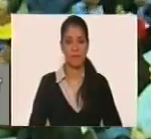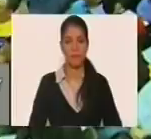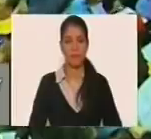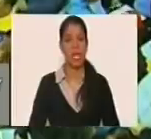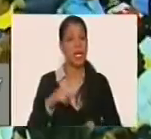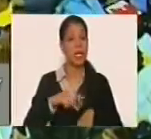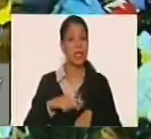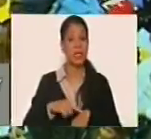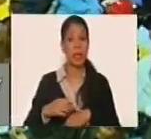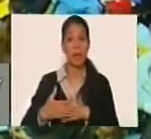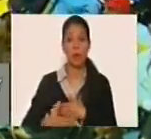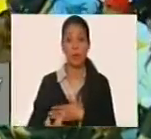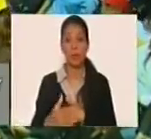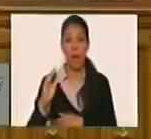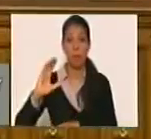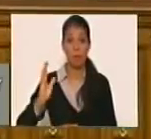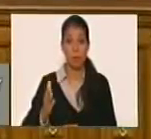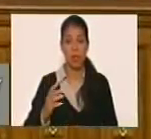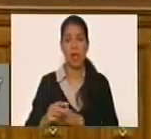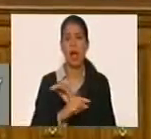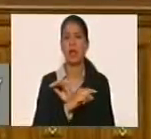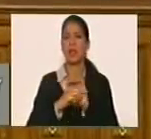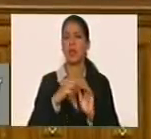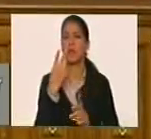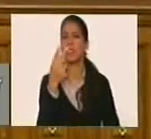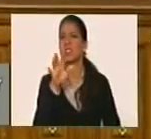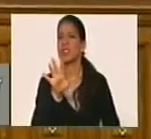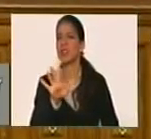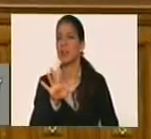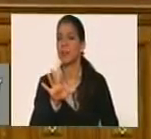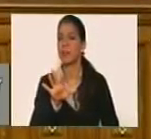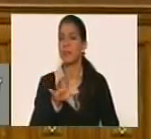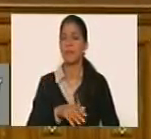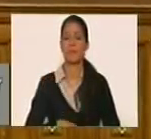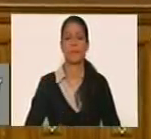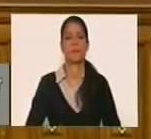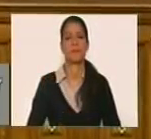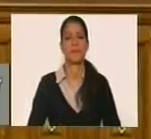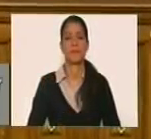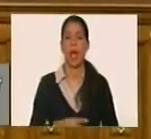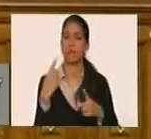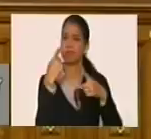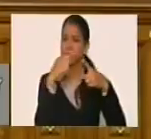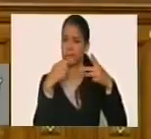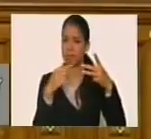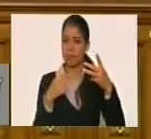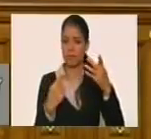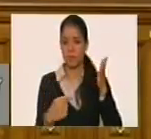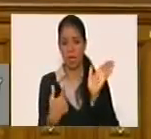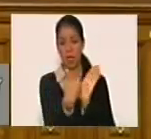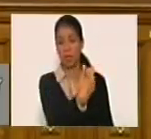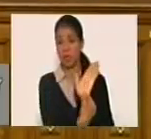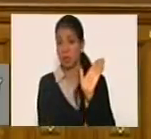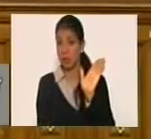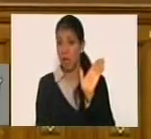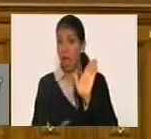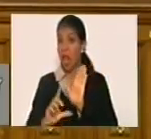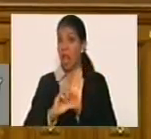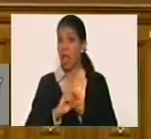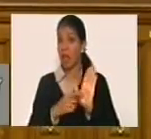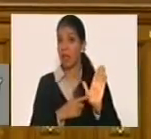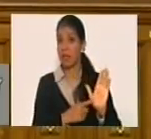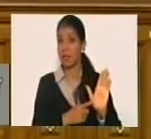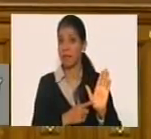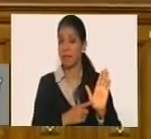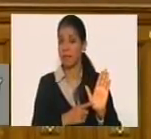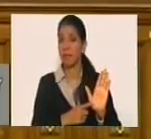Imprescriptibilidad. Artículo 25. Los hechos establecidos en la presente ley